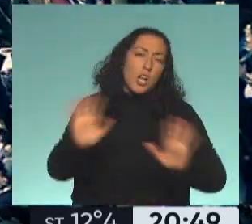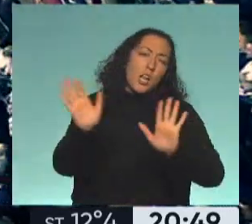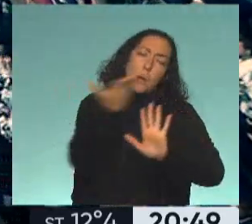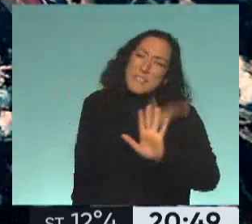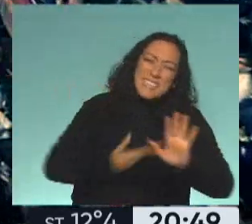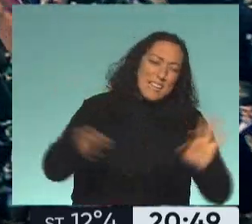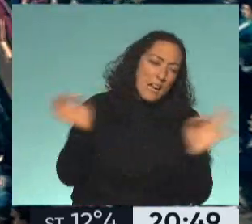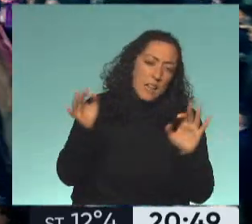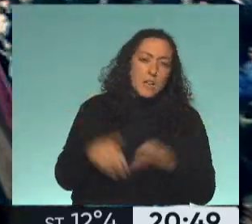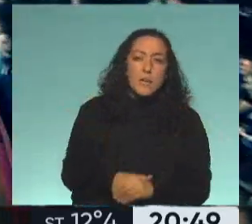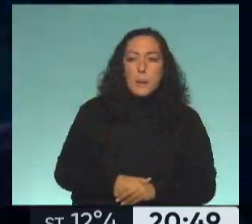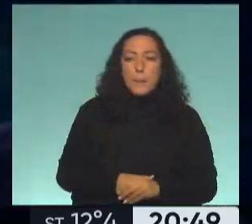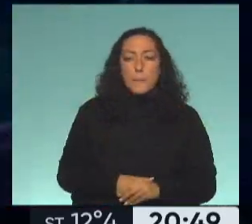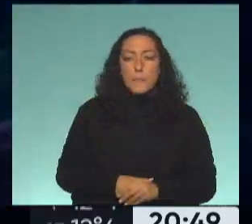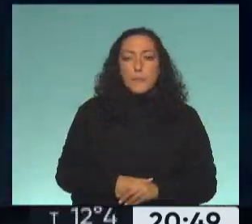no.